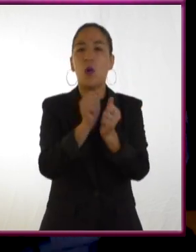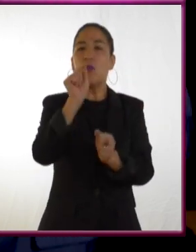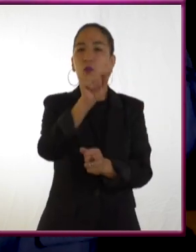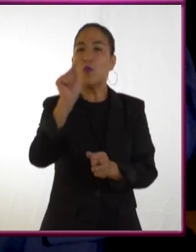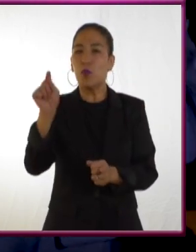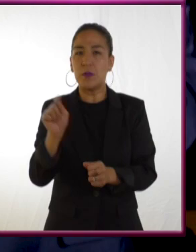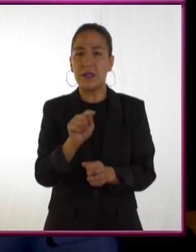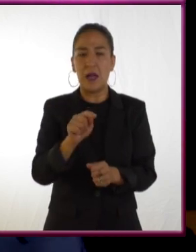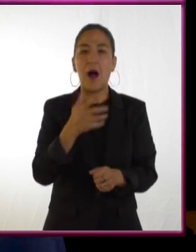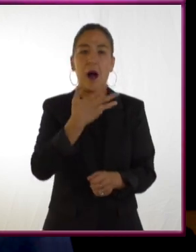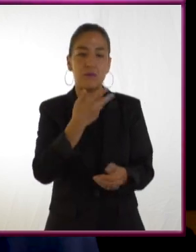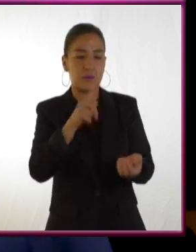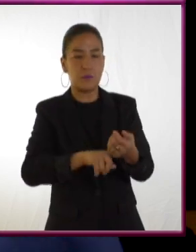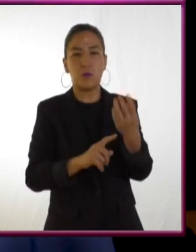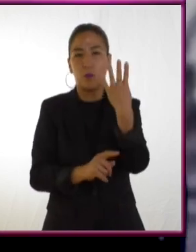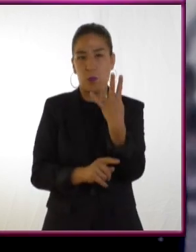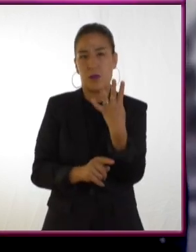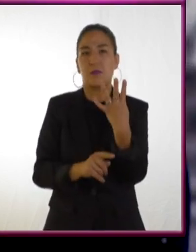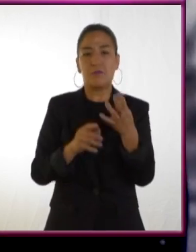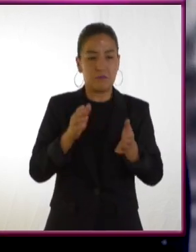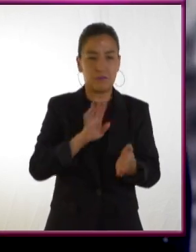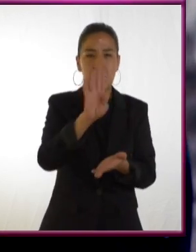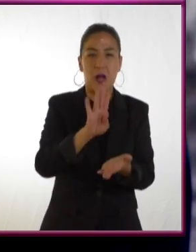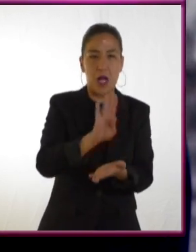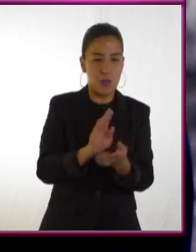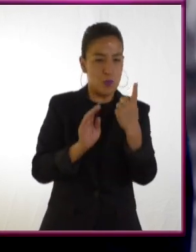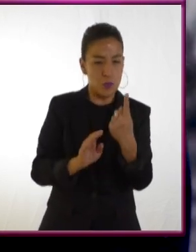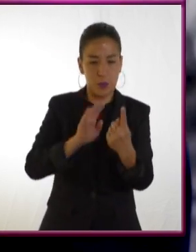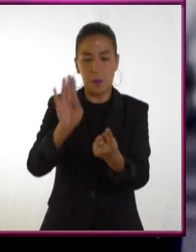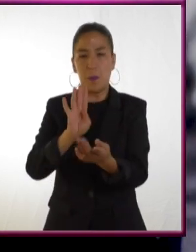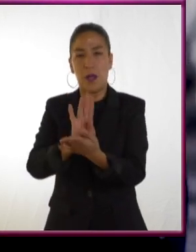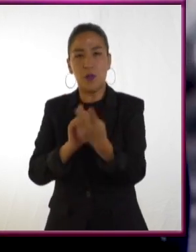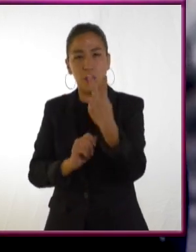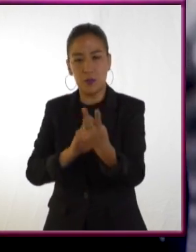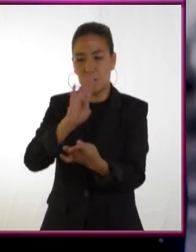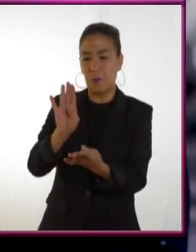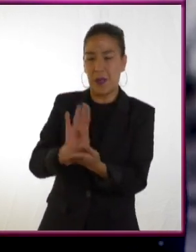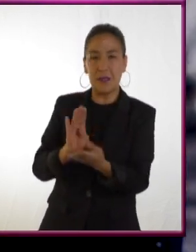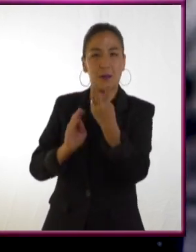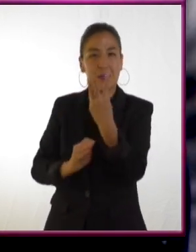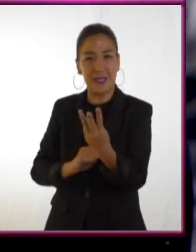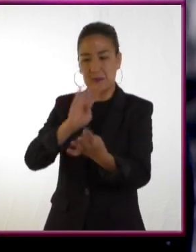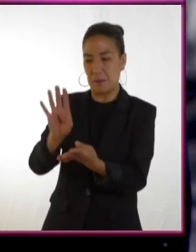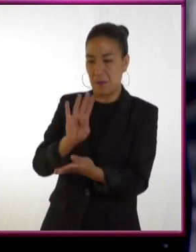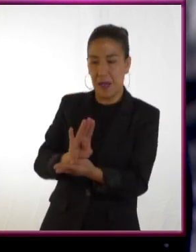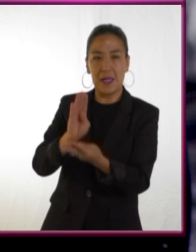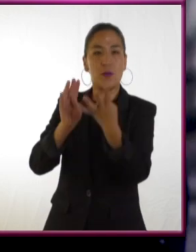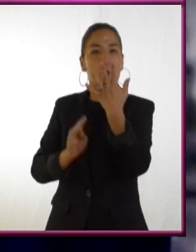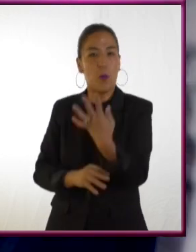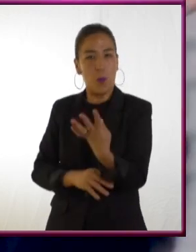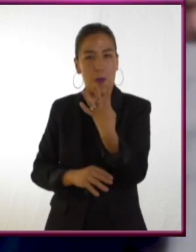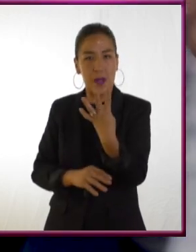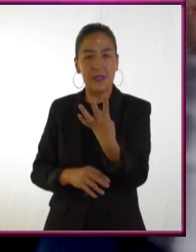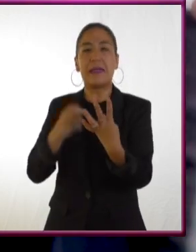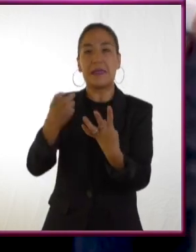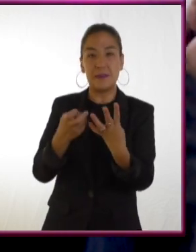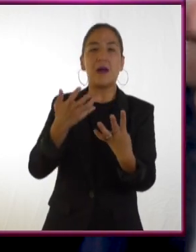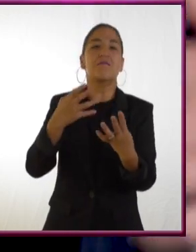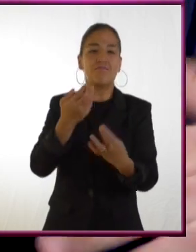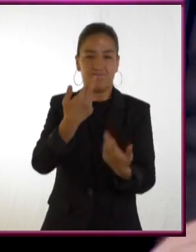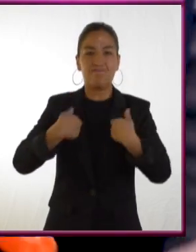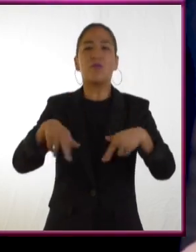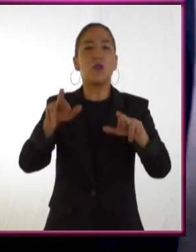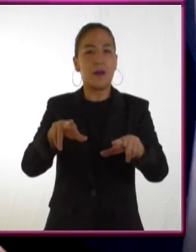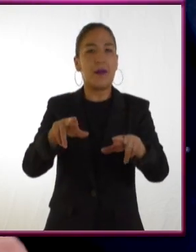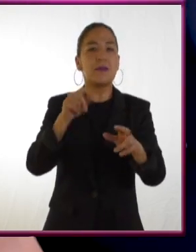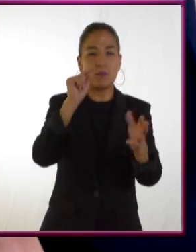¿Cuántas son? Son 4. 4 barrios, barrio 1, barrio 2, barrio 3 y barrio 4. Y estos son los que tenemos